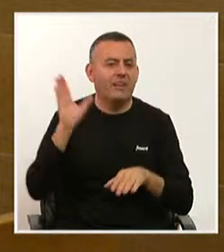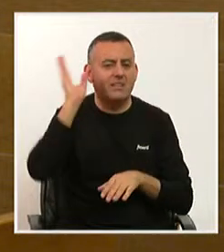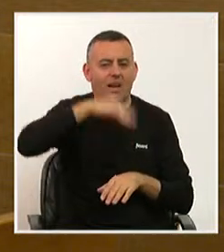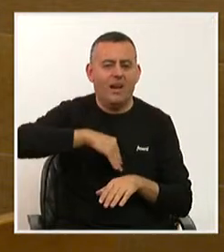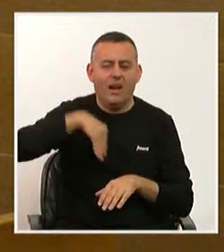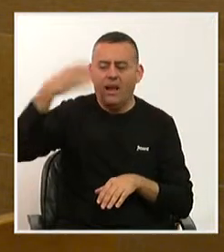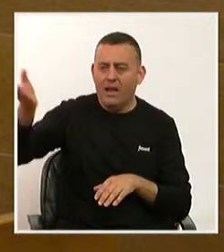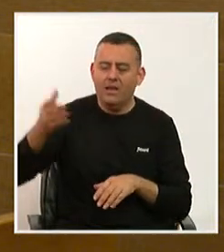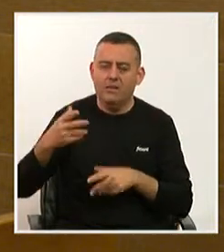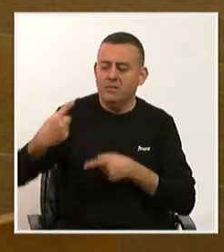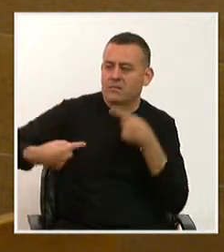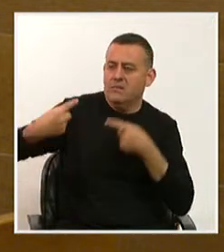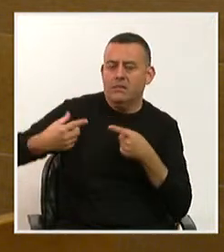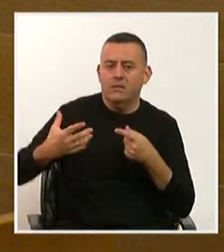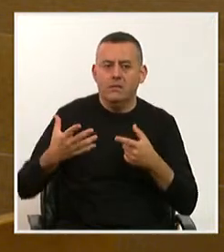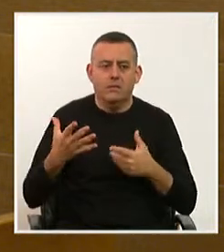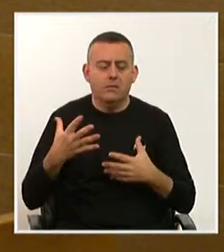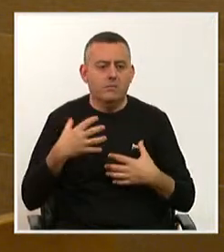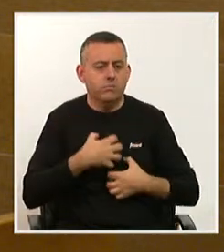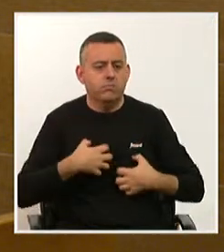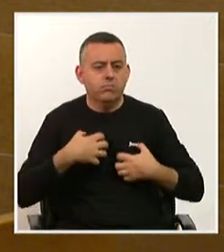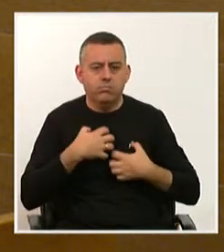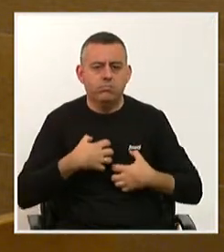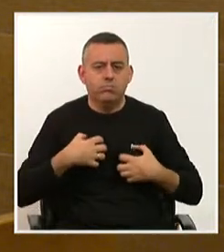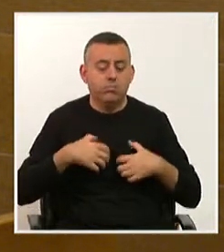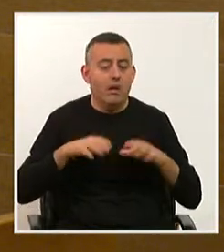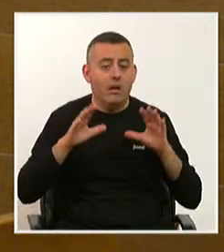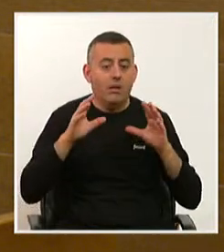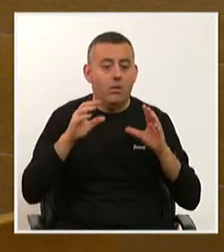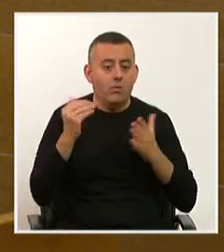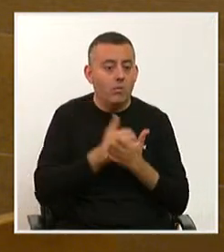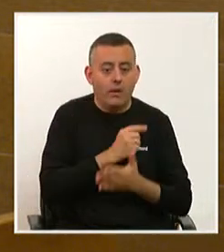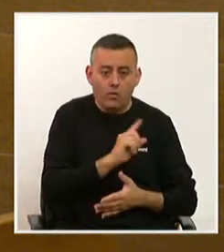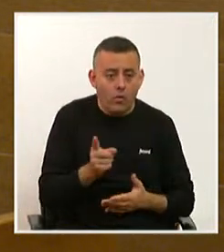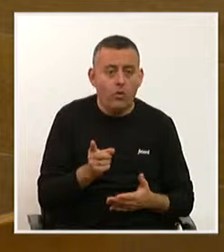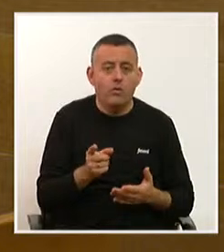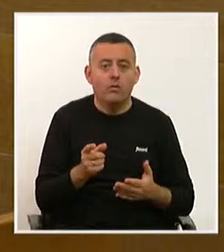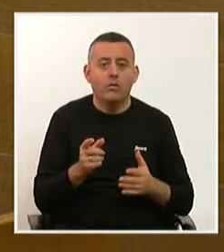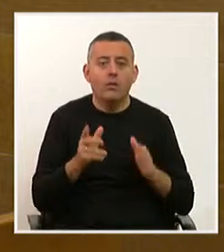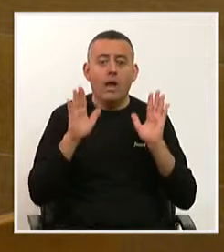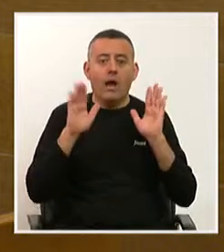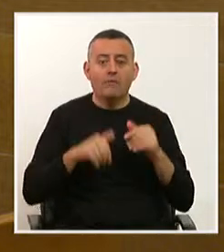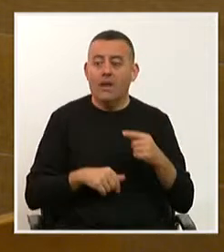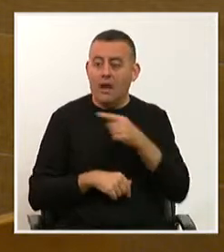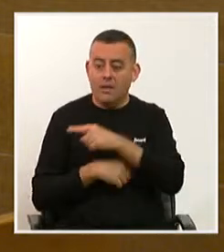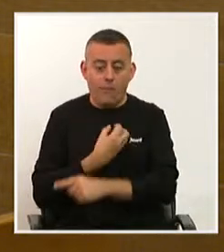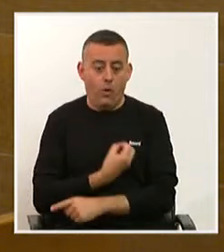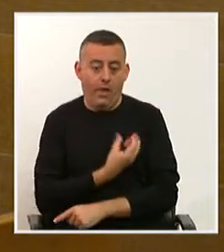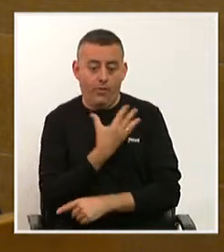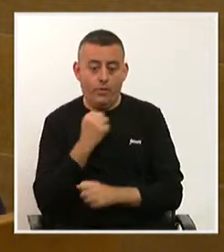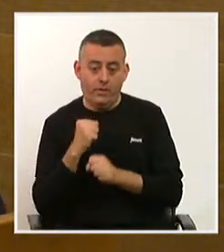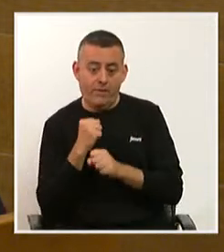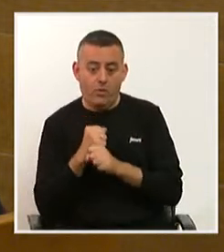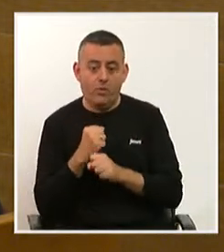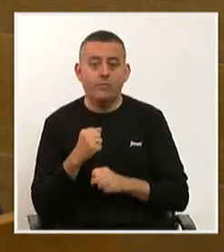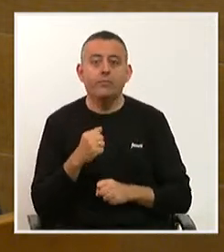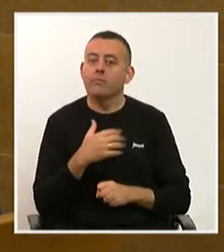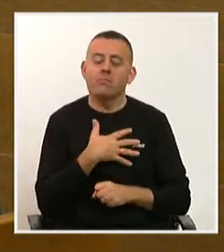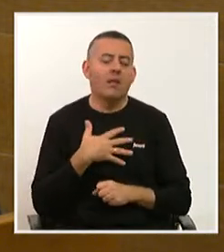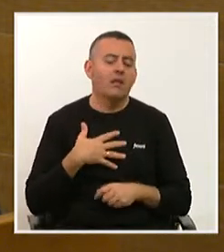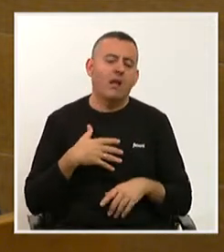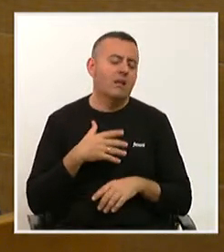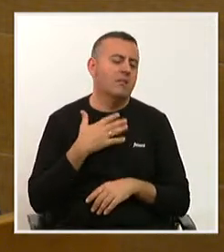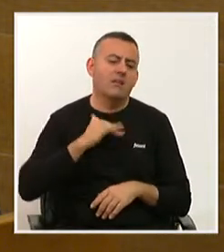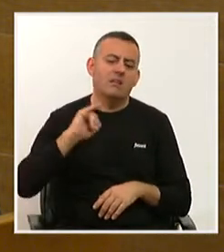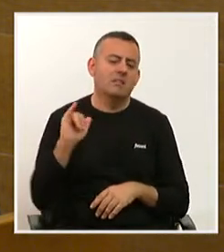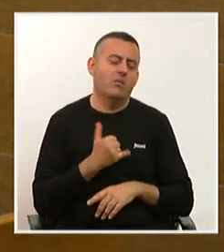dejar ese tan amado trabajo y vocacional porque ya no puede más con ello Así que animamos desde vox a